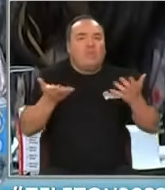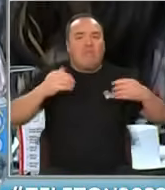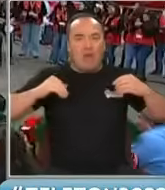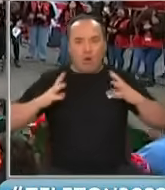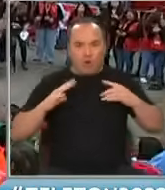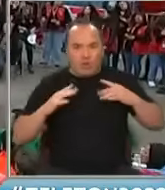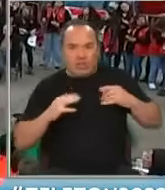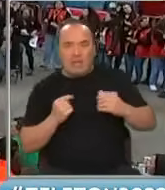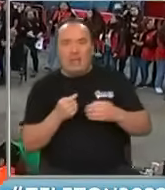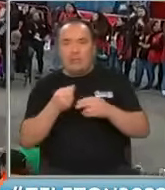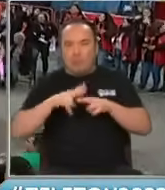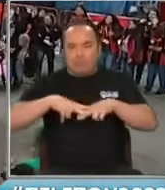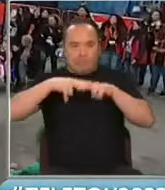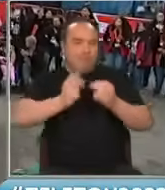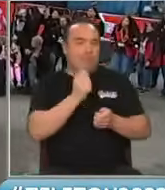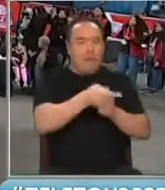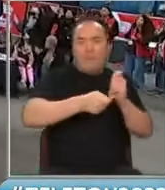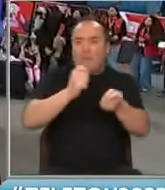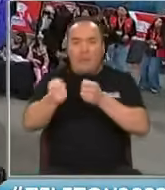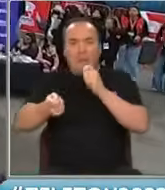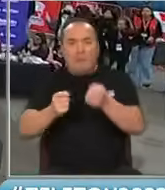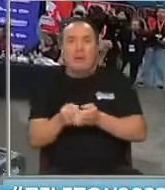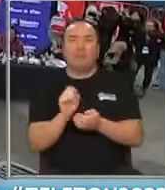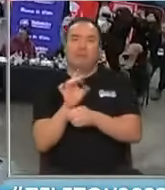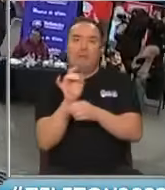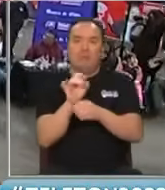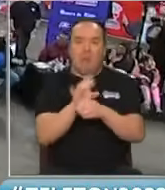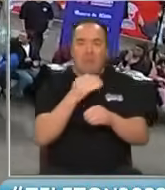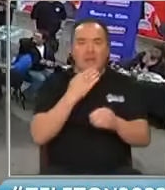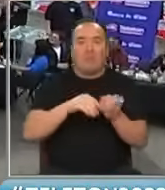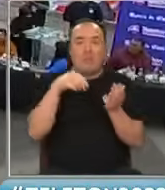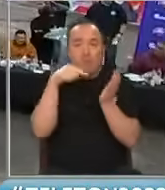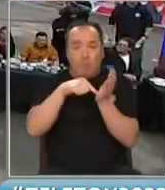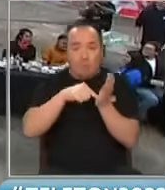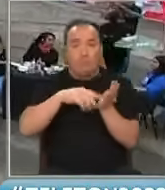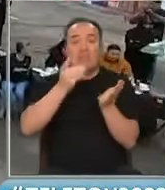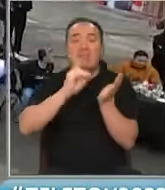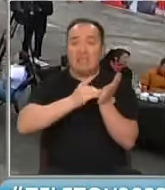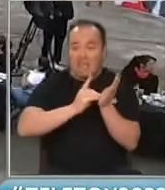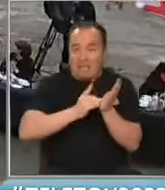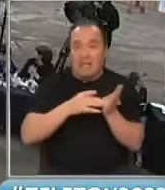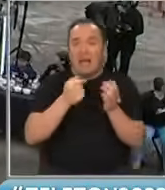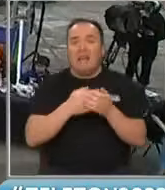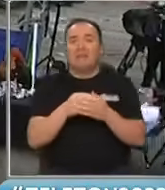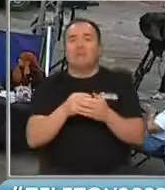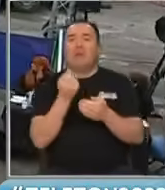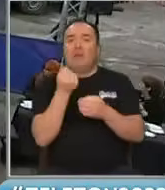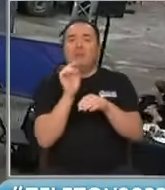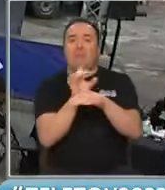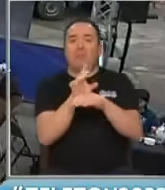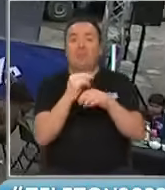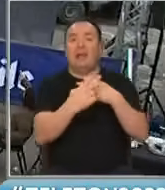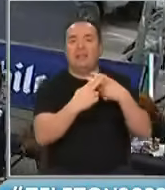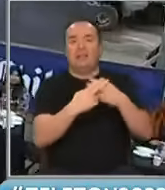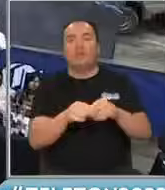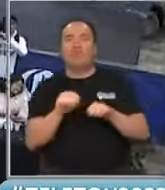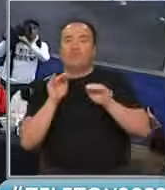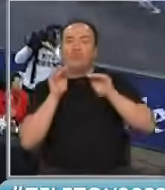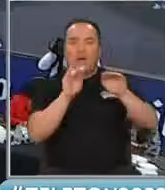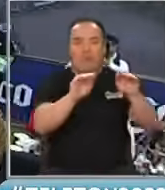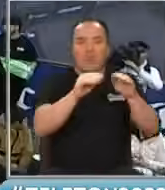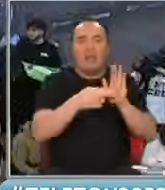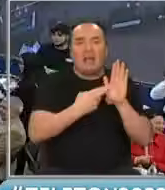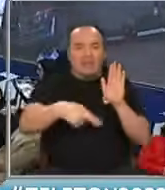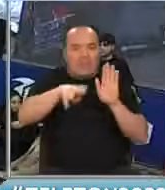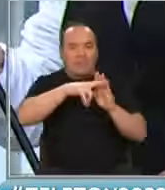las donaciones, para apretar el botón digital y así entregar las transferencias, todos los fondos de la Teletón y ayudar a rehabilitación de niñas y